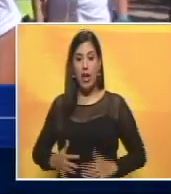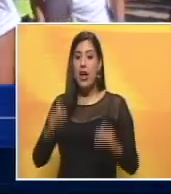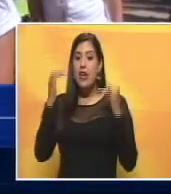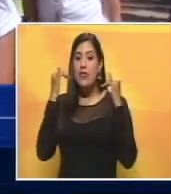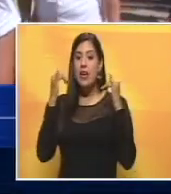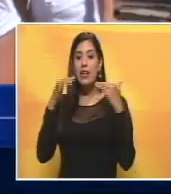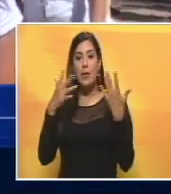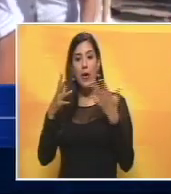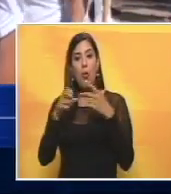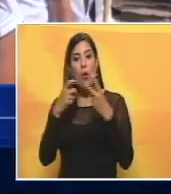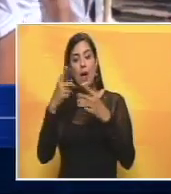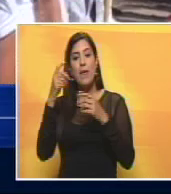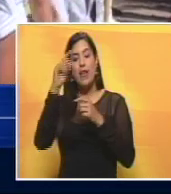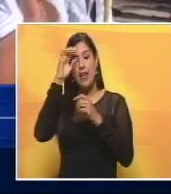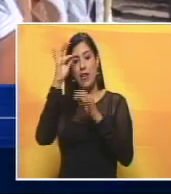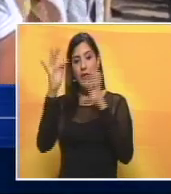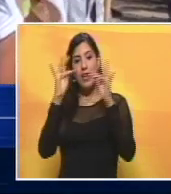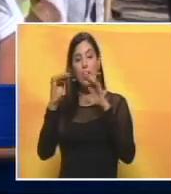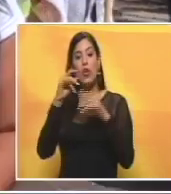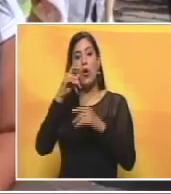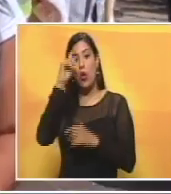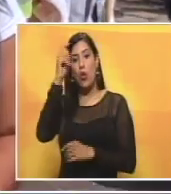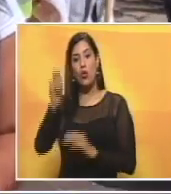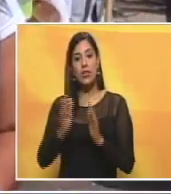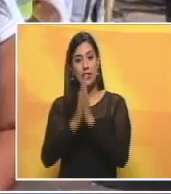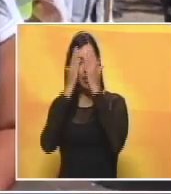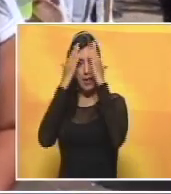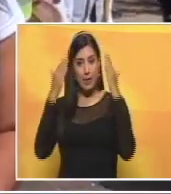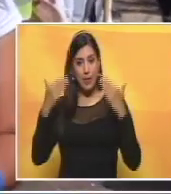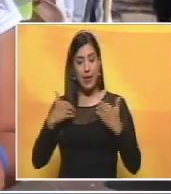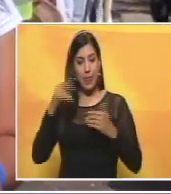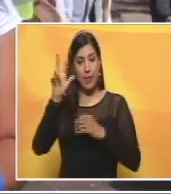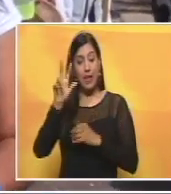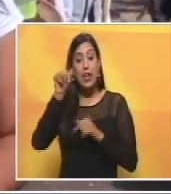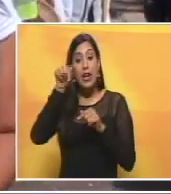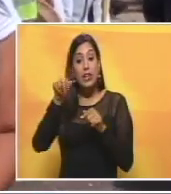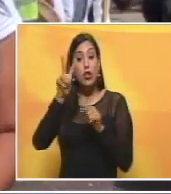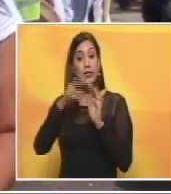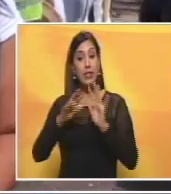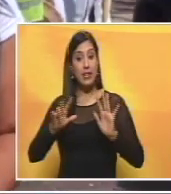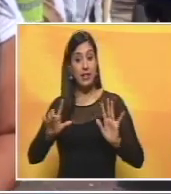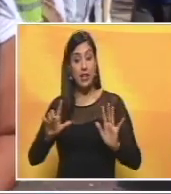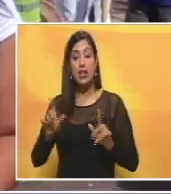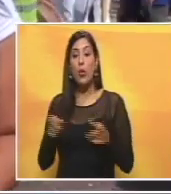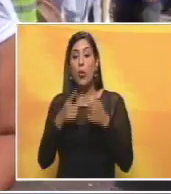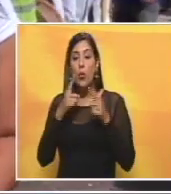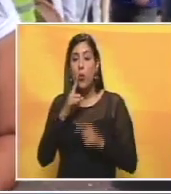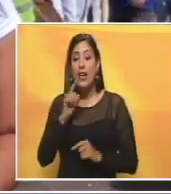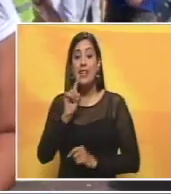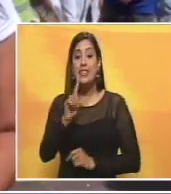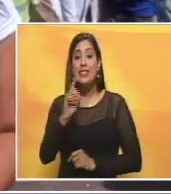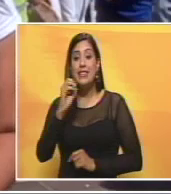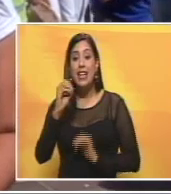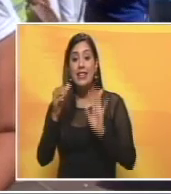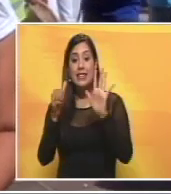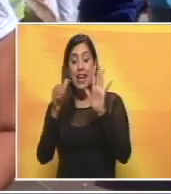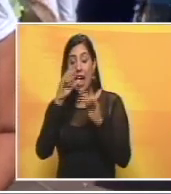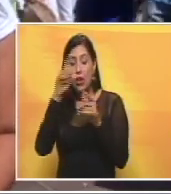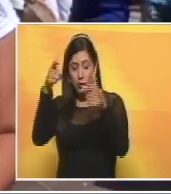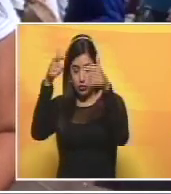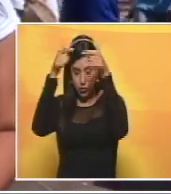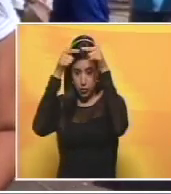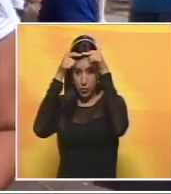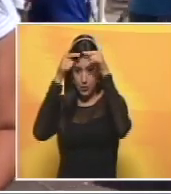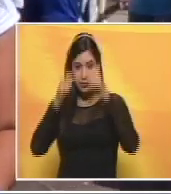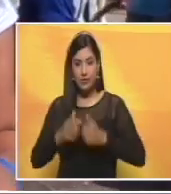fiesta para celebrar las festividades en honor a la Santísima Virgen del Valle, quien este 2017 cumple 106 años de su